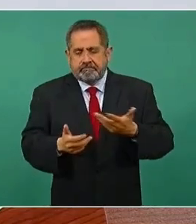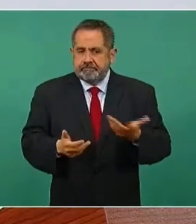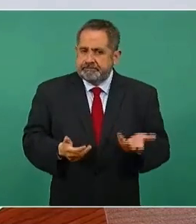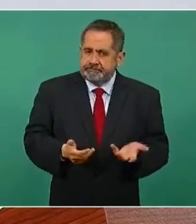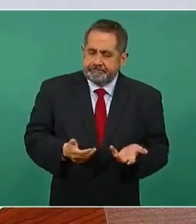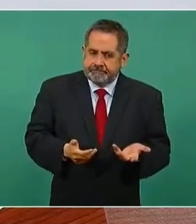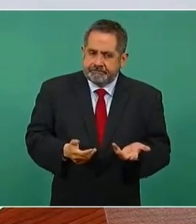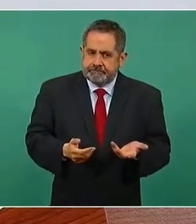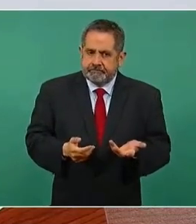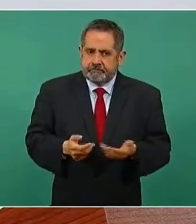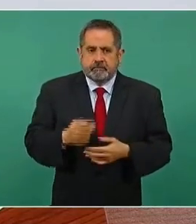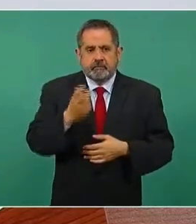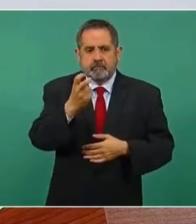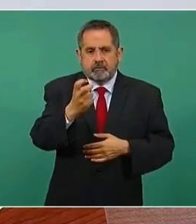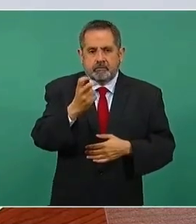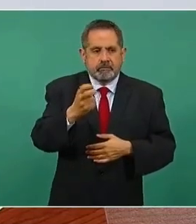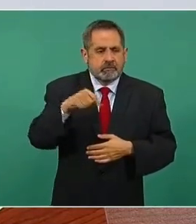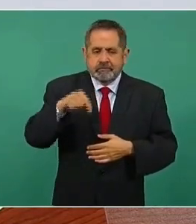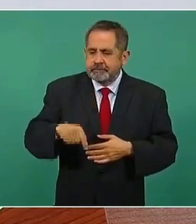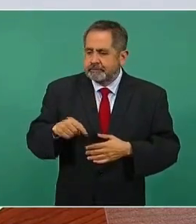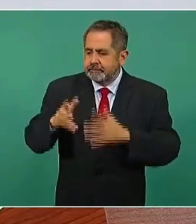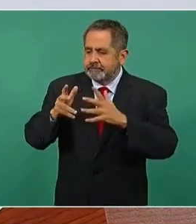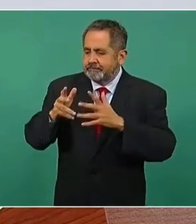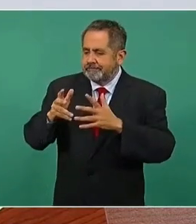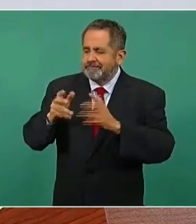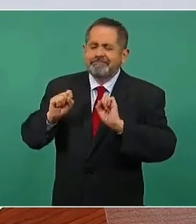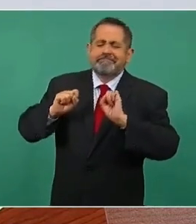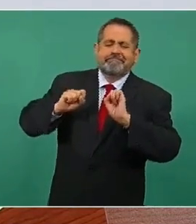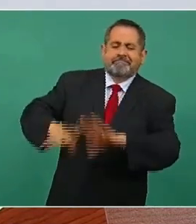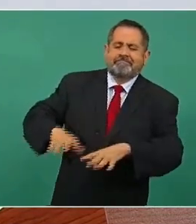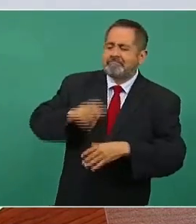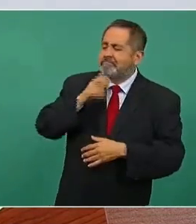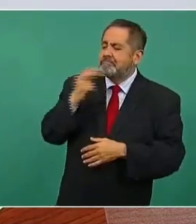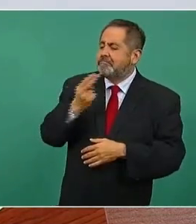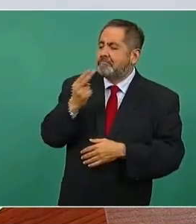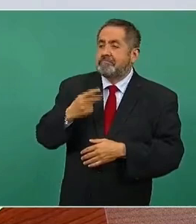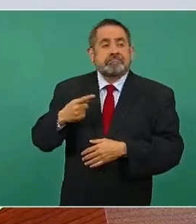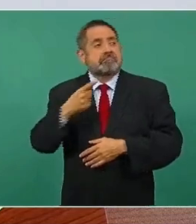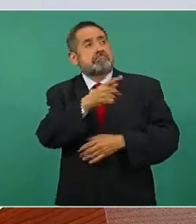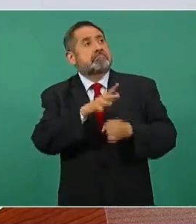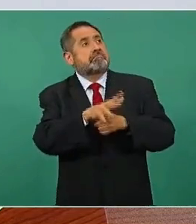eso no se hicieron las refinerías. Entonces,